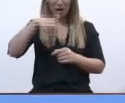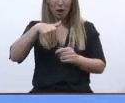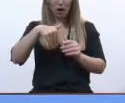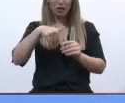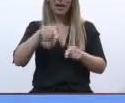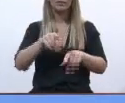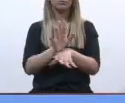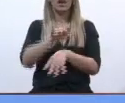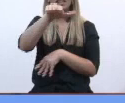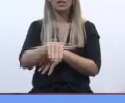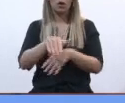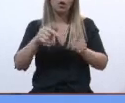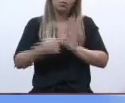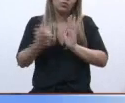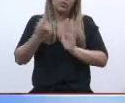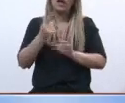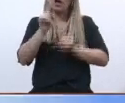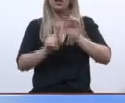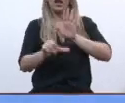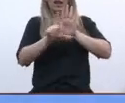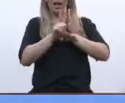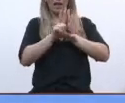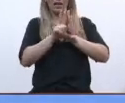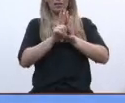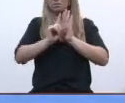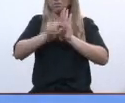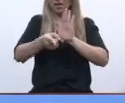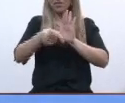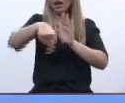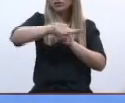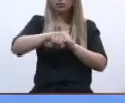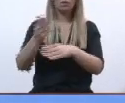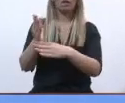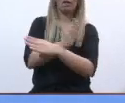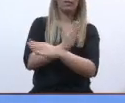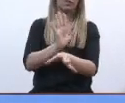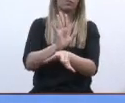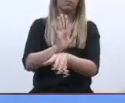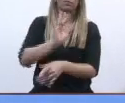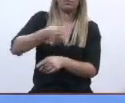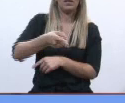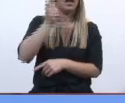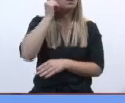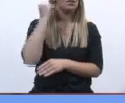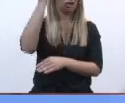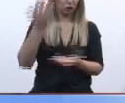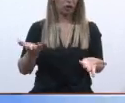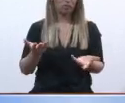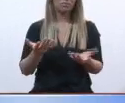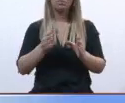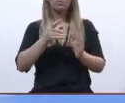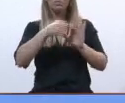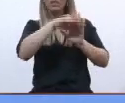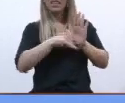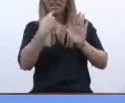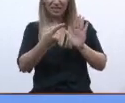salvo que en virtud de la ley que le sea aplicable haya alcanzado antes la mayoría de edad. Lo que plantea es una excepción de la mayoría de